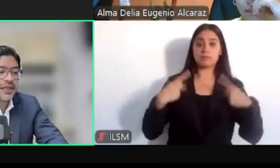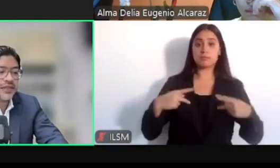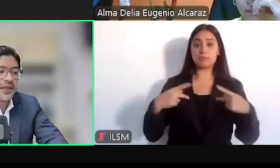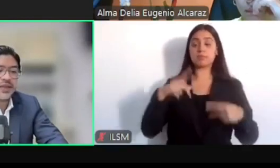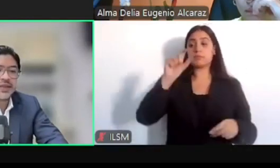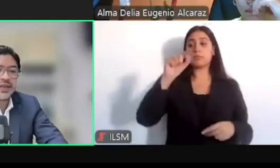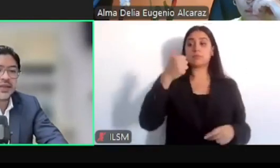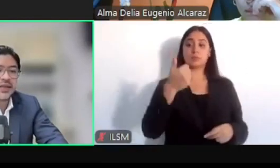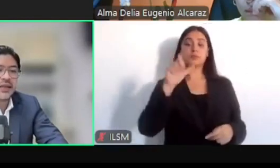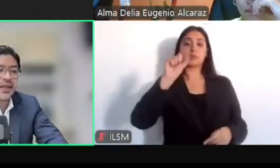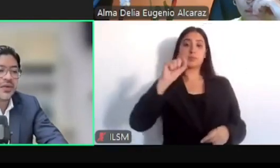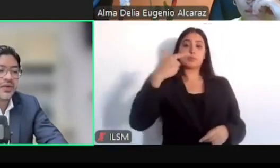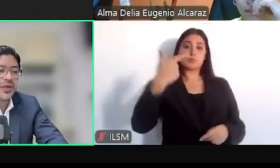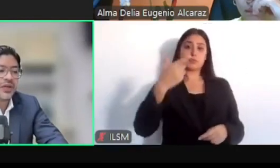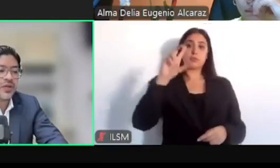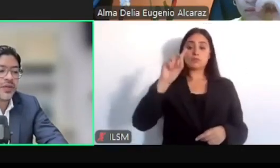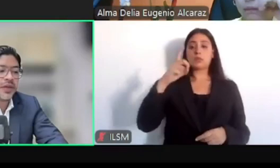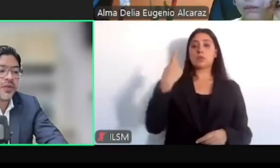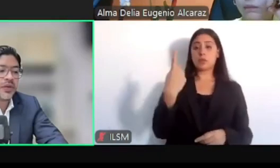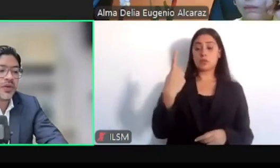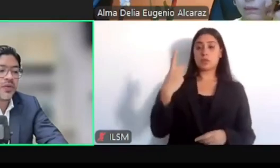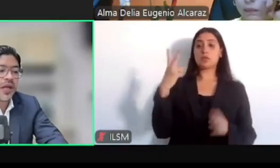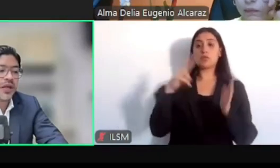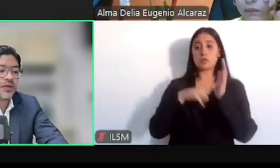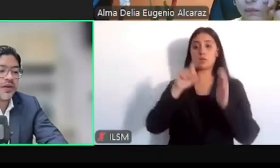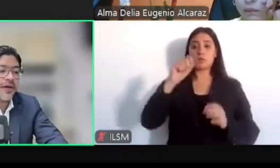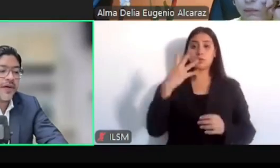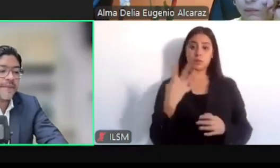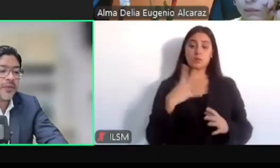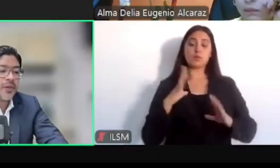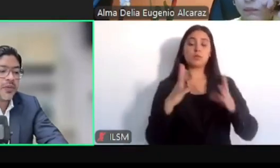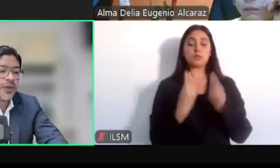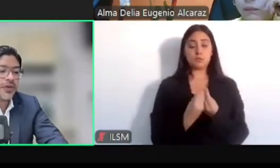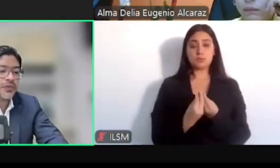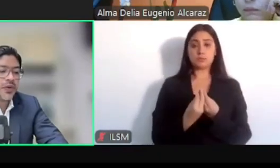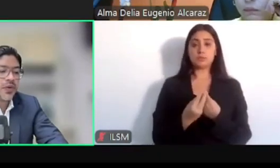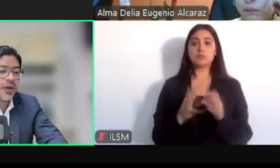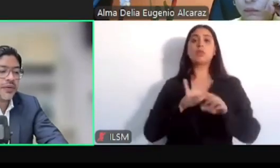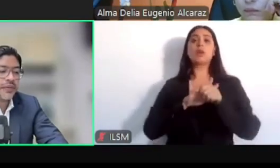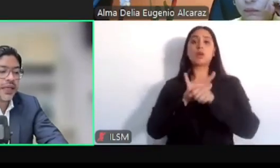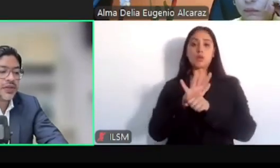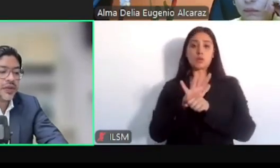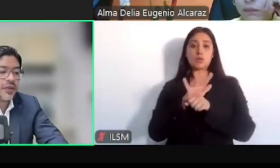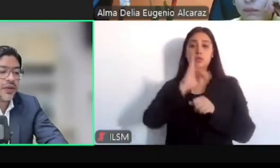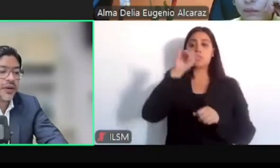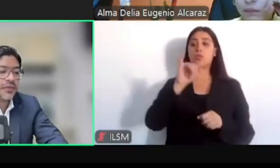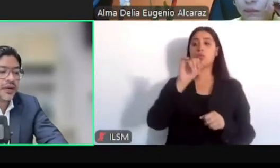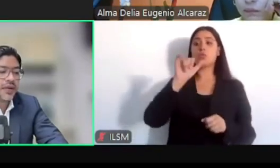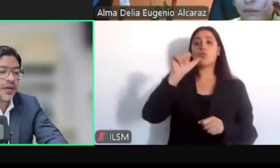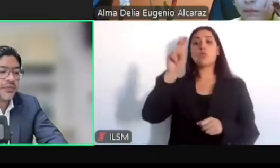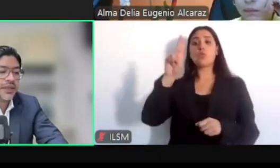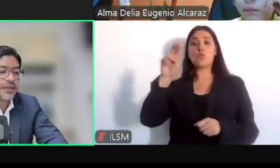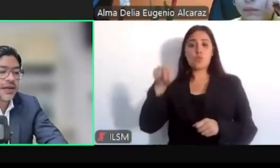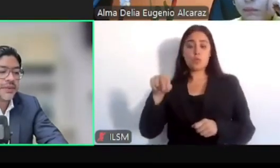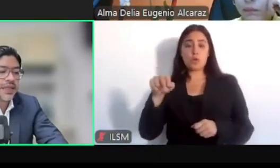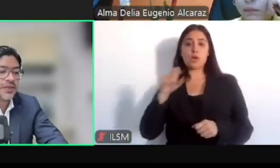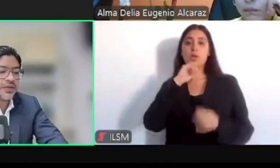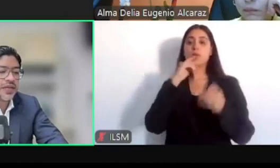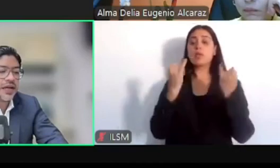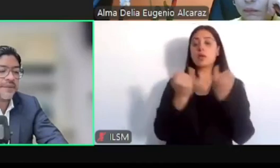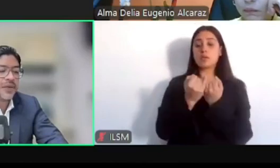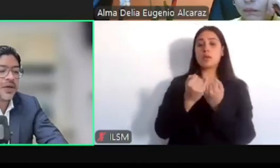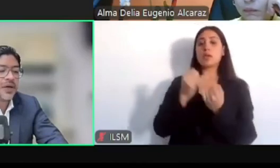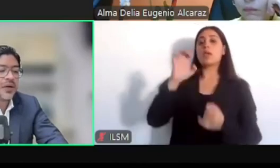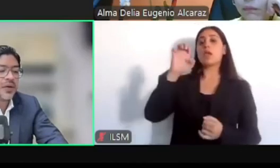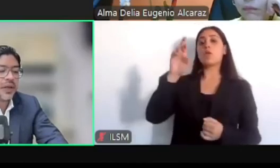26 27 y 31 del 2024 cumulados promovidos por Juan valenzo Villanueva eurípides Ramírez